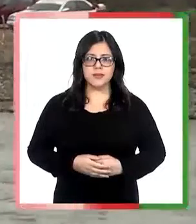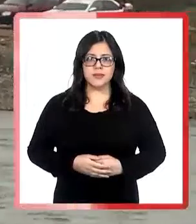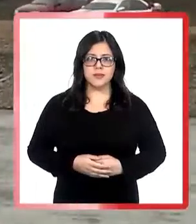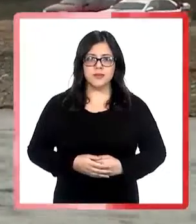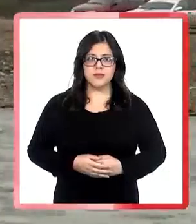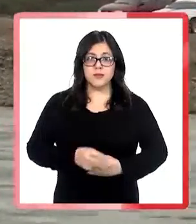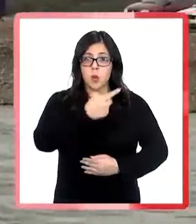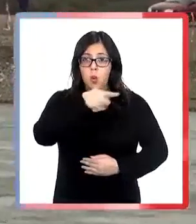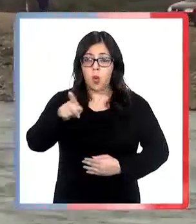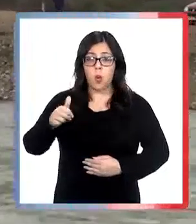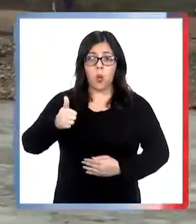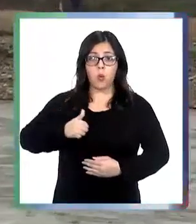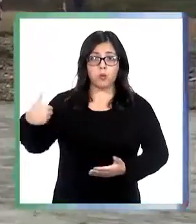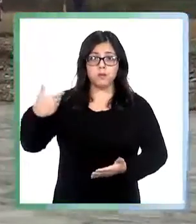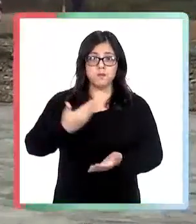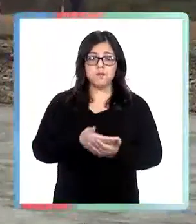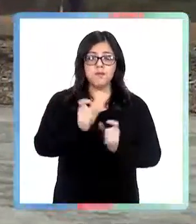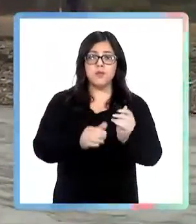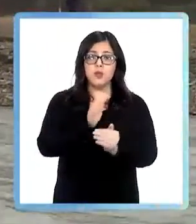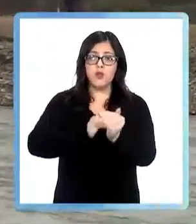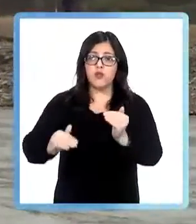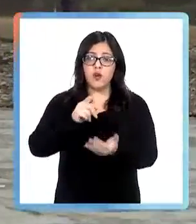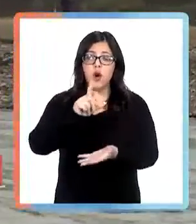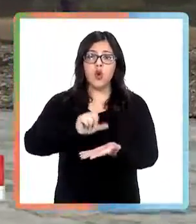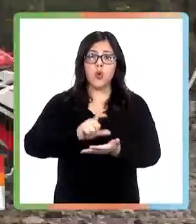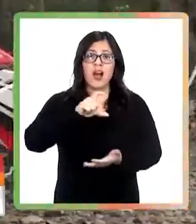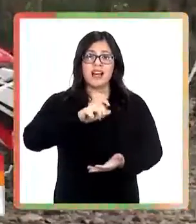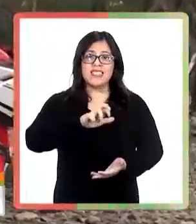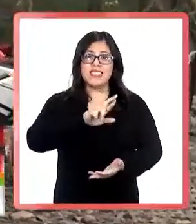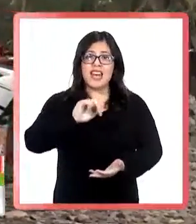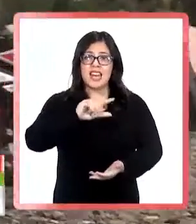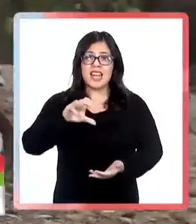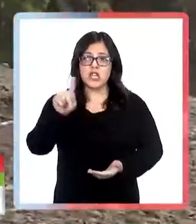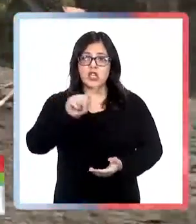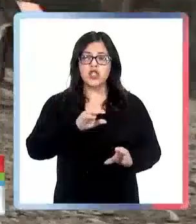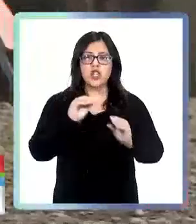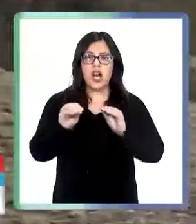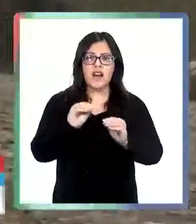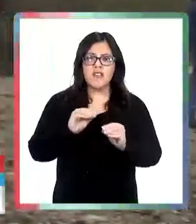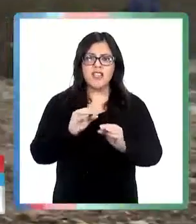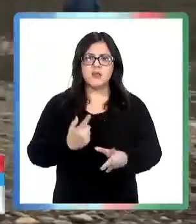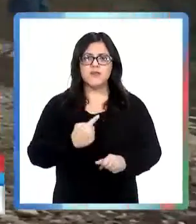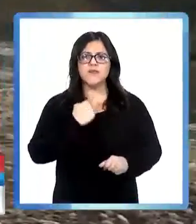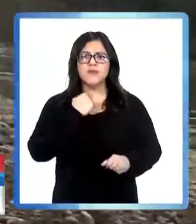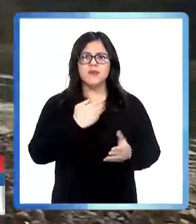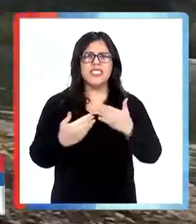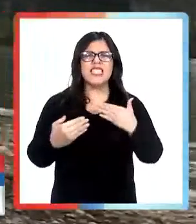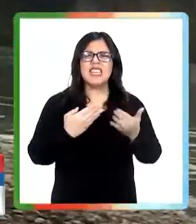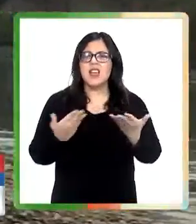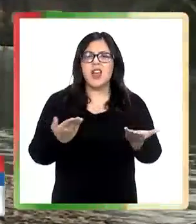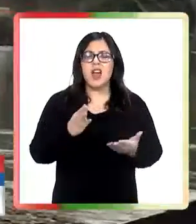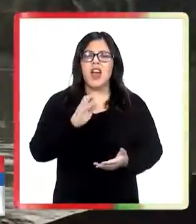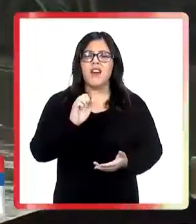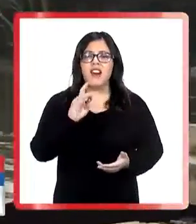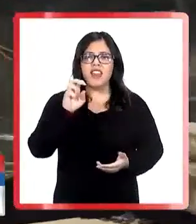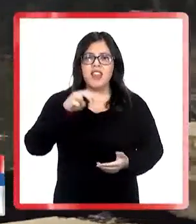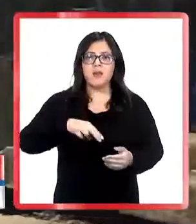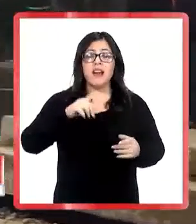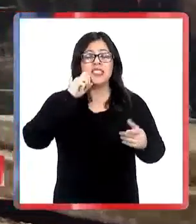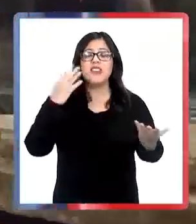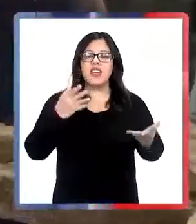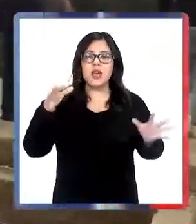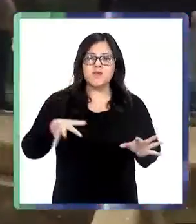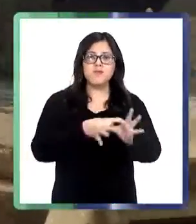Una semana se cumplió desde que vecinos del sector Cerrillos alertaran del daño sufrido por el Badén que comunica a